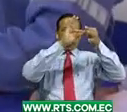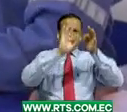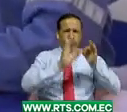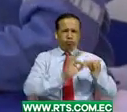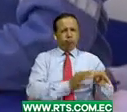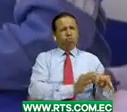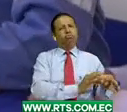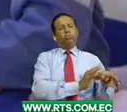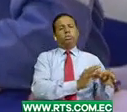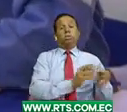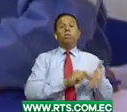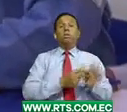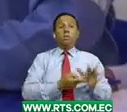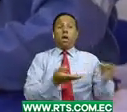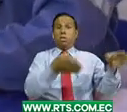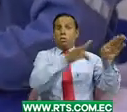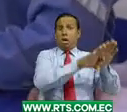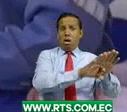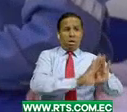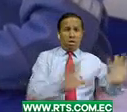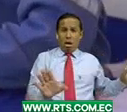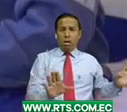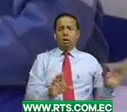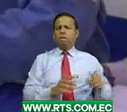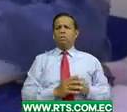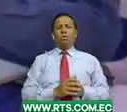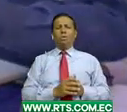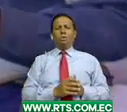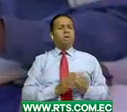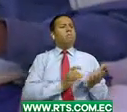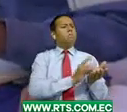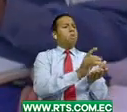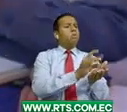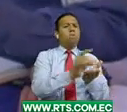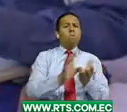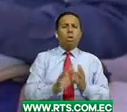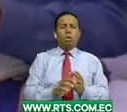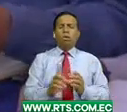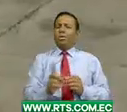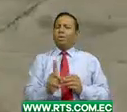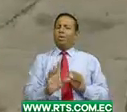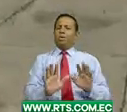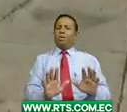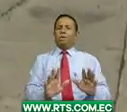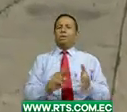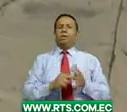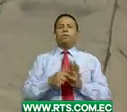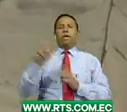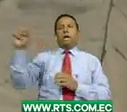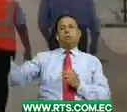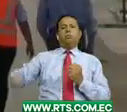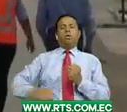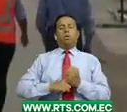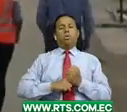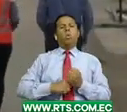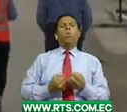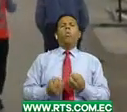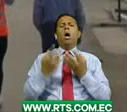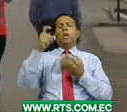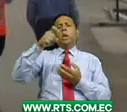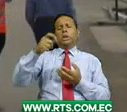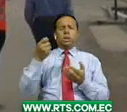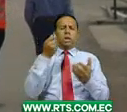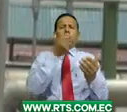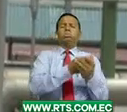no significa cerrar, no significa que se van a ir las personas a la calle. La inversión que se necesita para esta